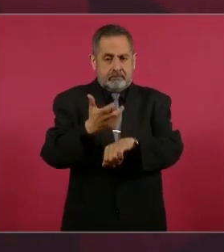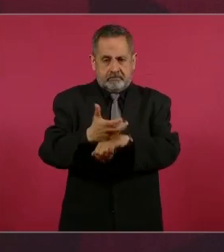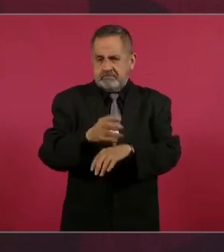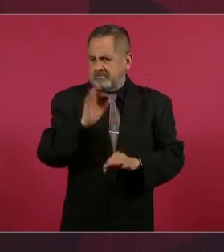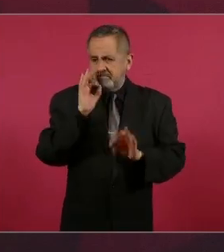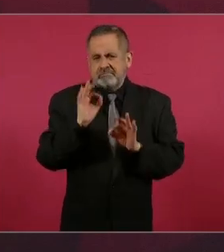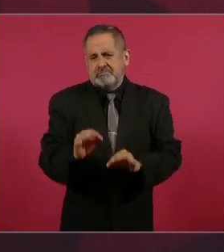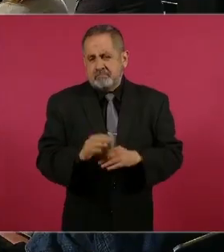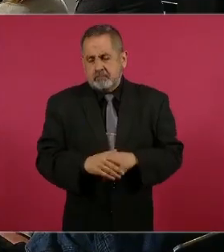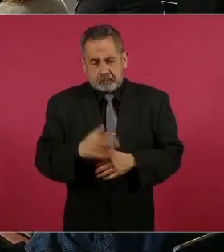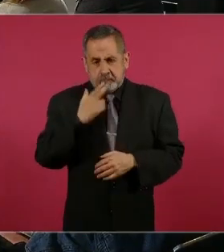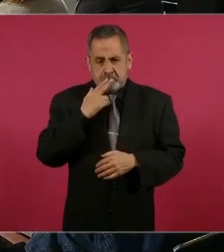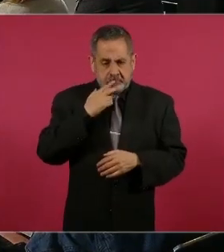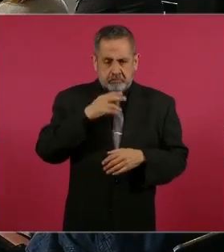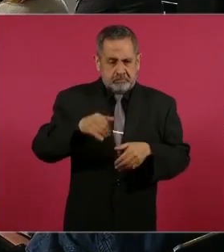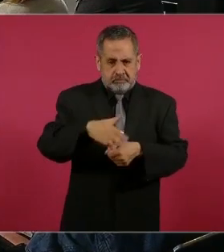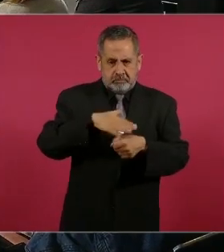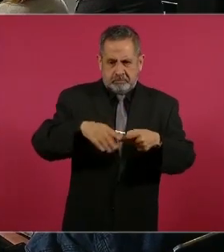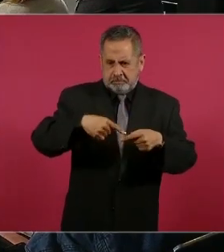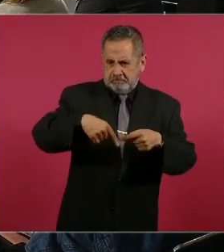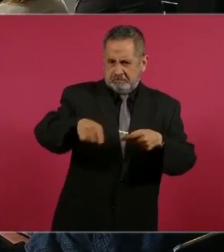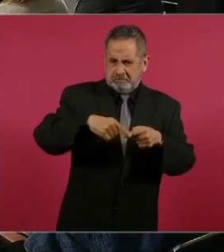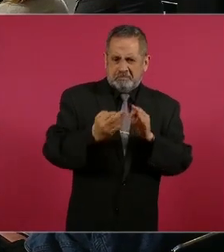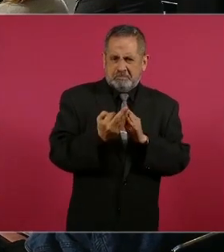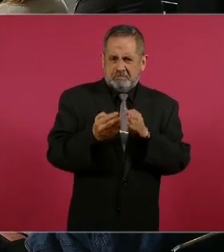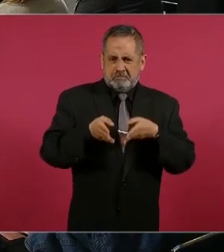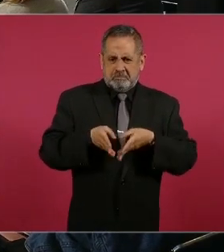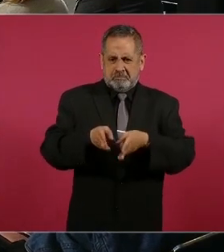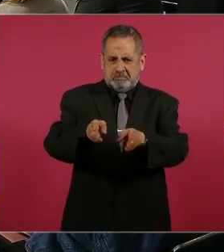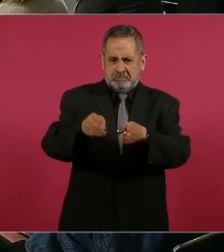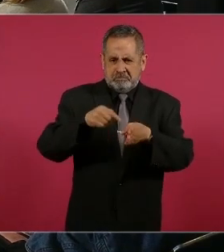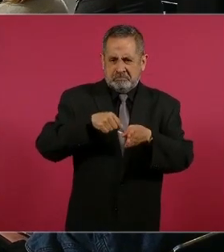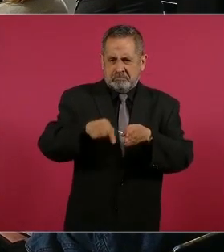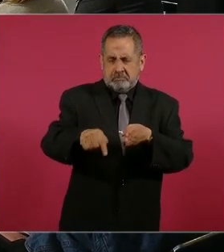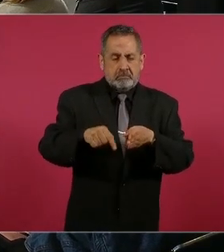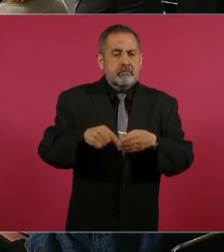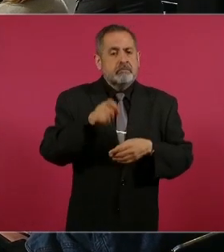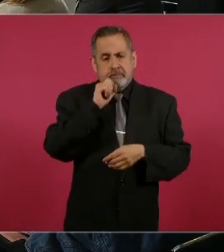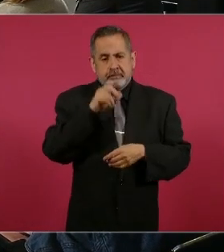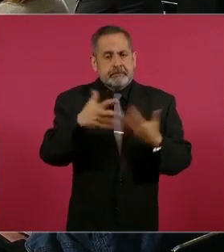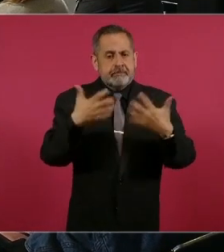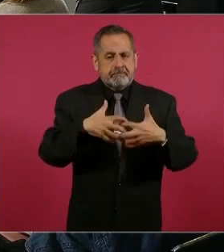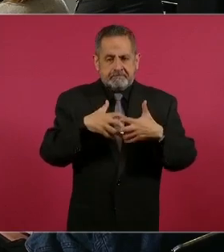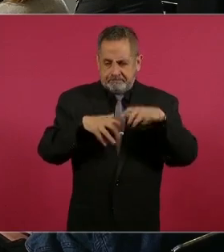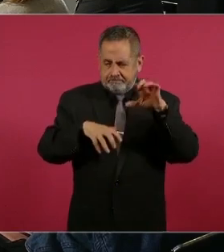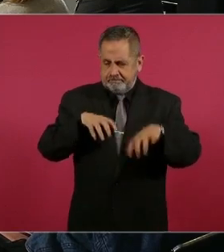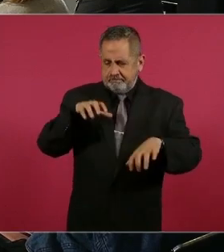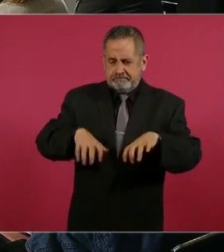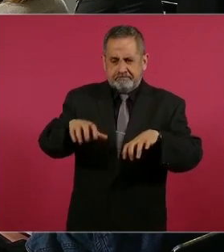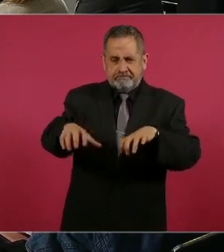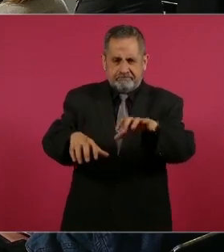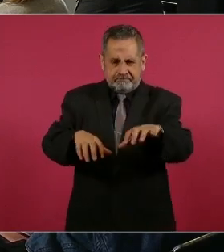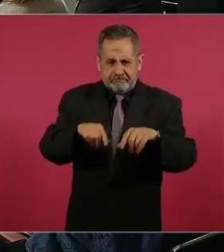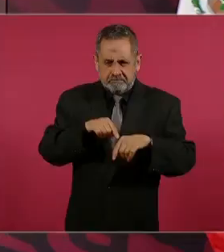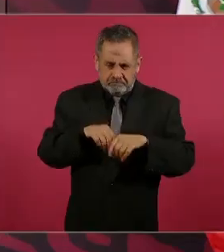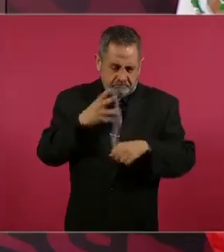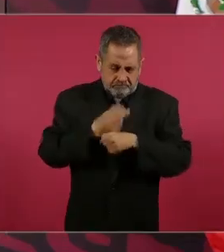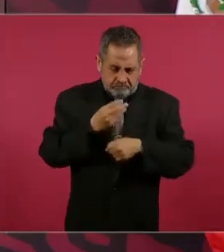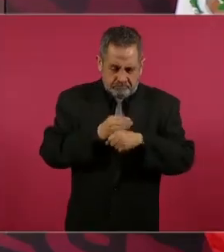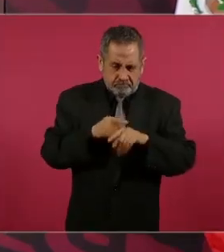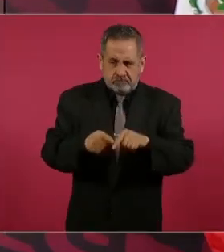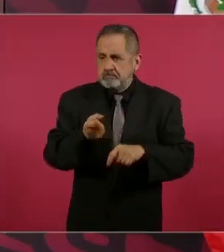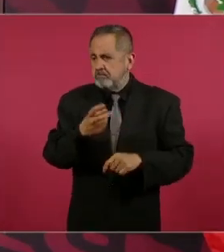en utilizar el corredor del Istmo para poner plantas ensambladoras y